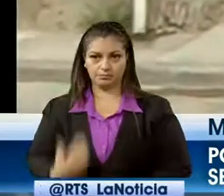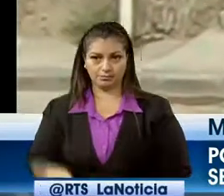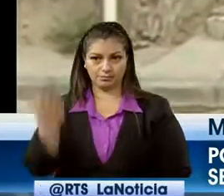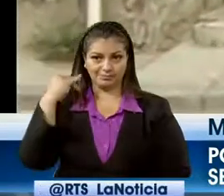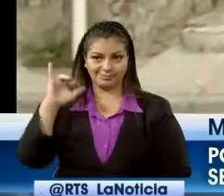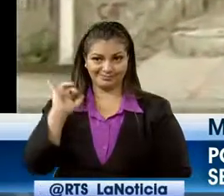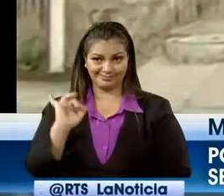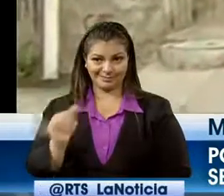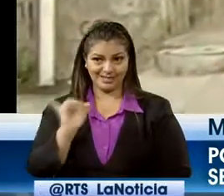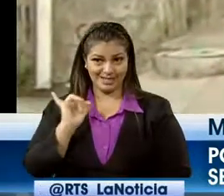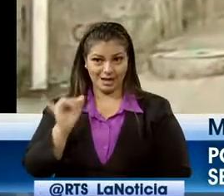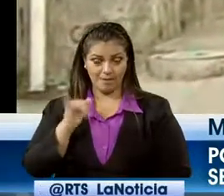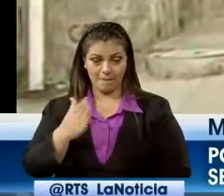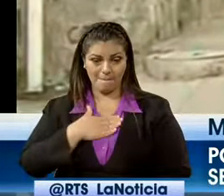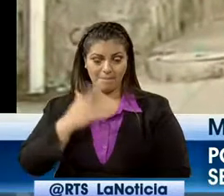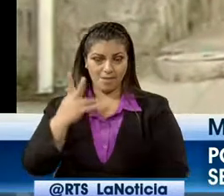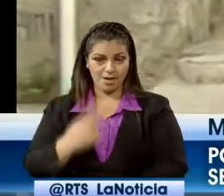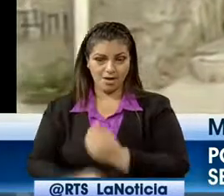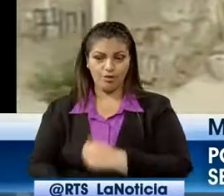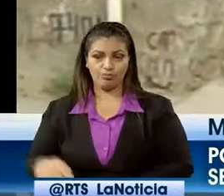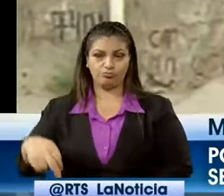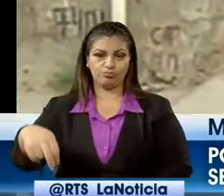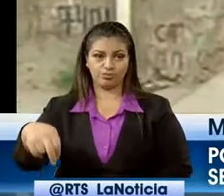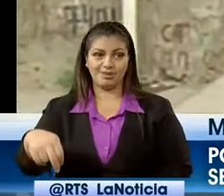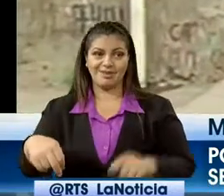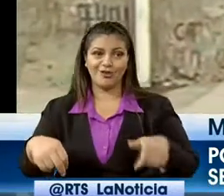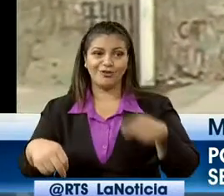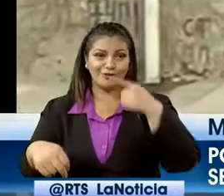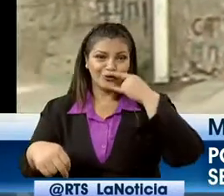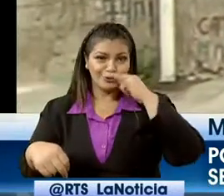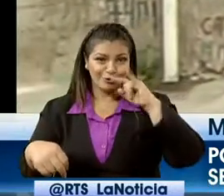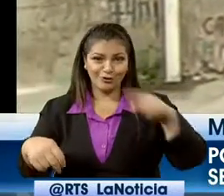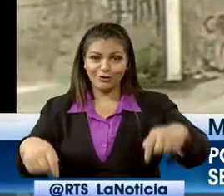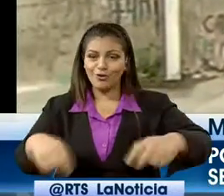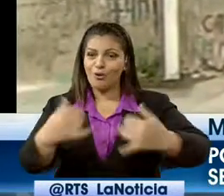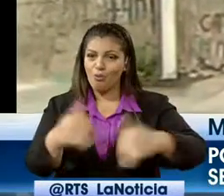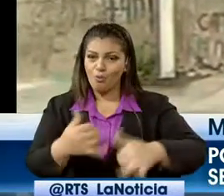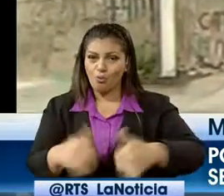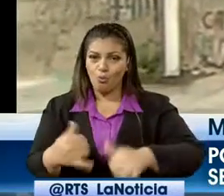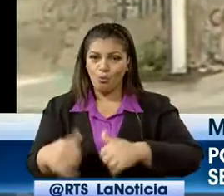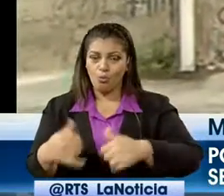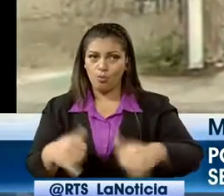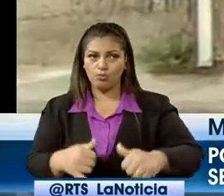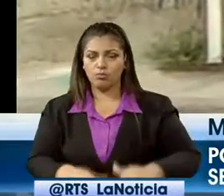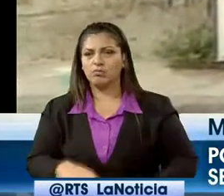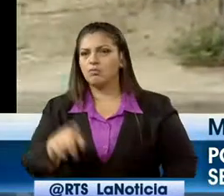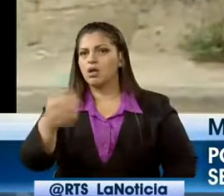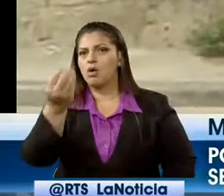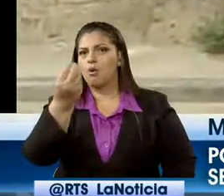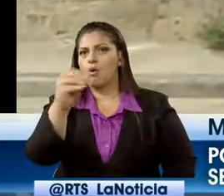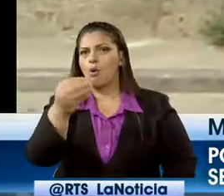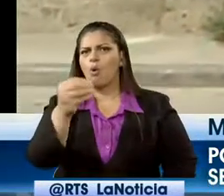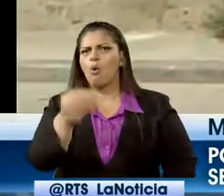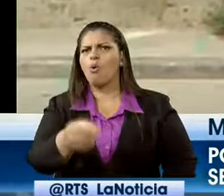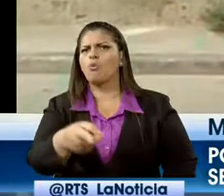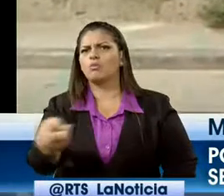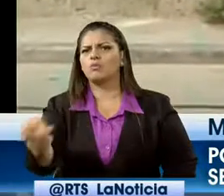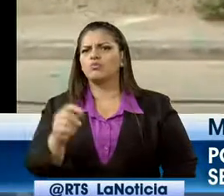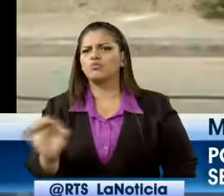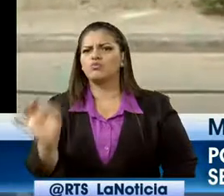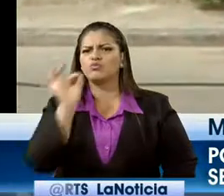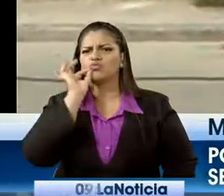hijito de la vecinita de acá de la otra cooperativa Voluntad de Dios. Estaba un chico de este mismo barrio, se ponen a fumar ahí. Mi